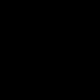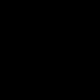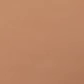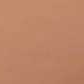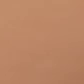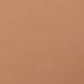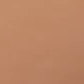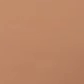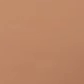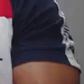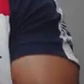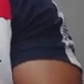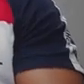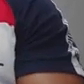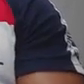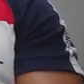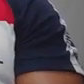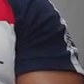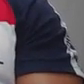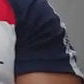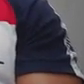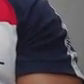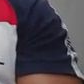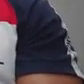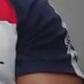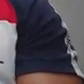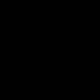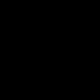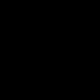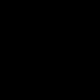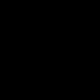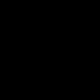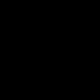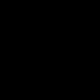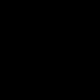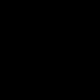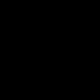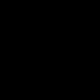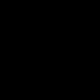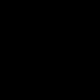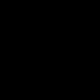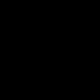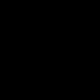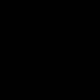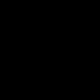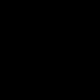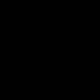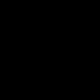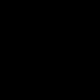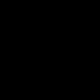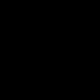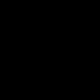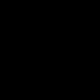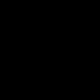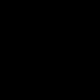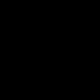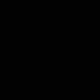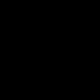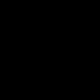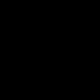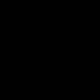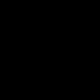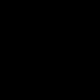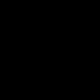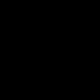esta crónica como entro al deporte porque el ajedrez en otro deporte no se conocían con anterioridad a las grabaciones y estuvieron de acuerdo